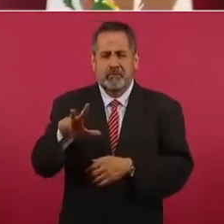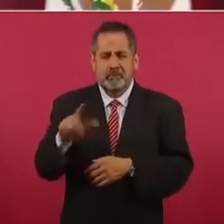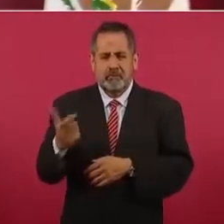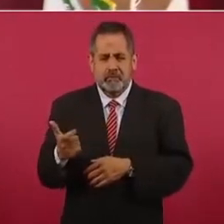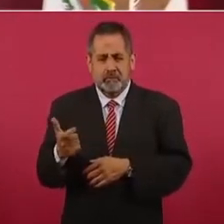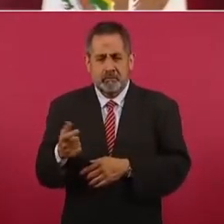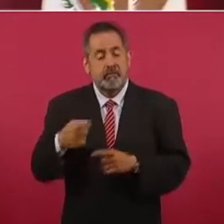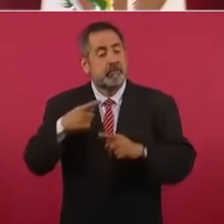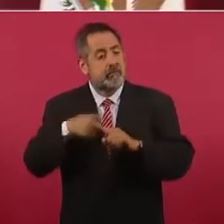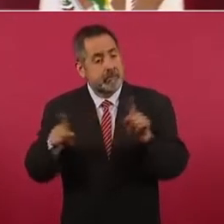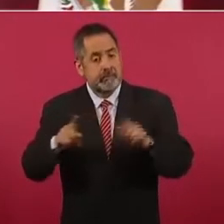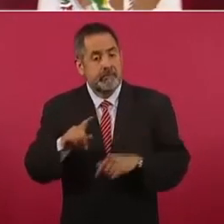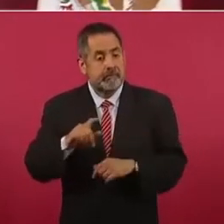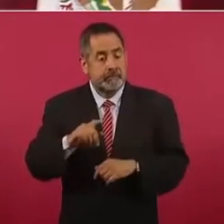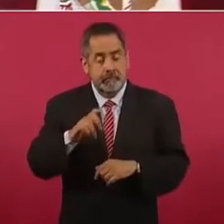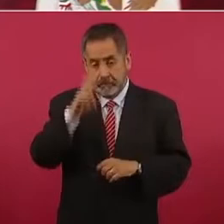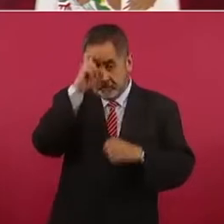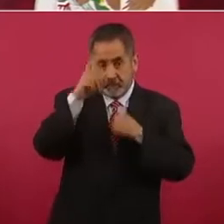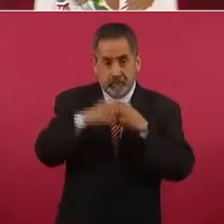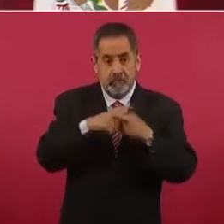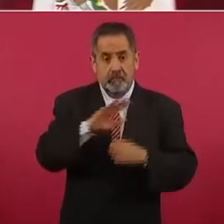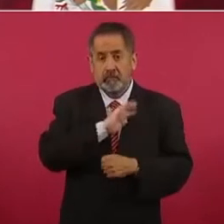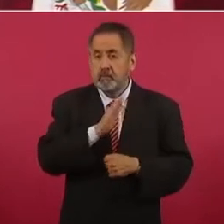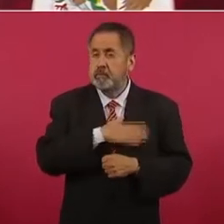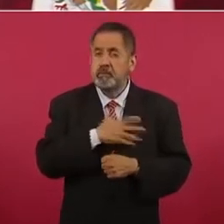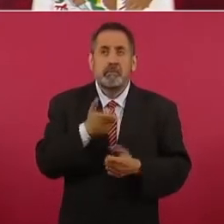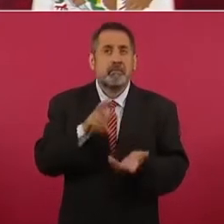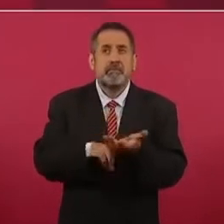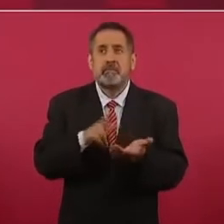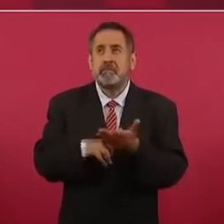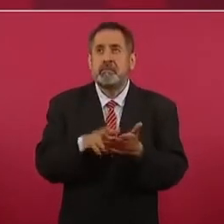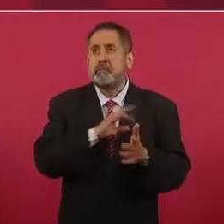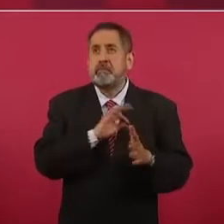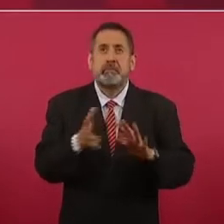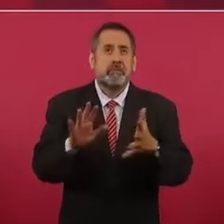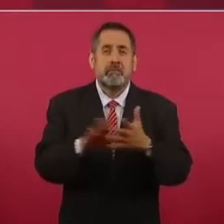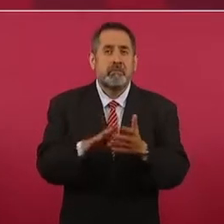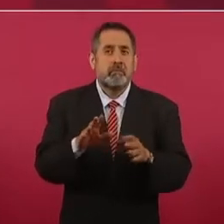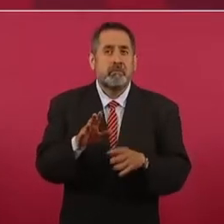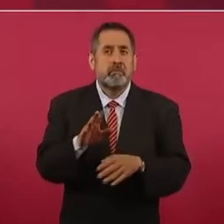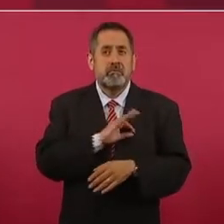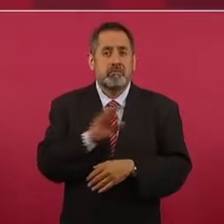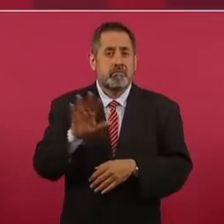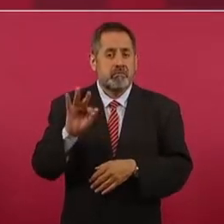Europa, en España, debe de ser como 45,